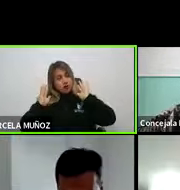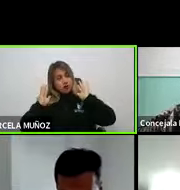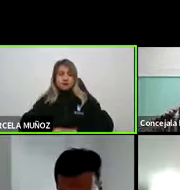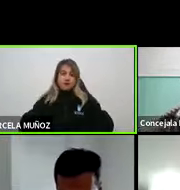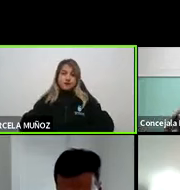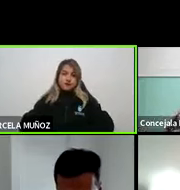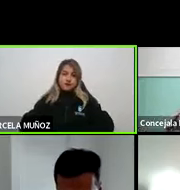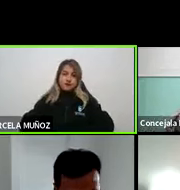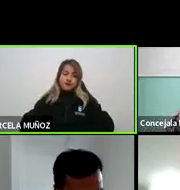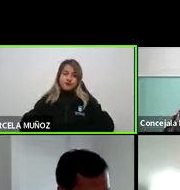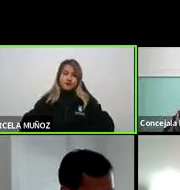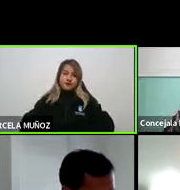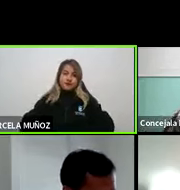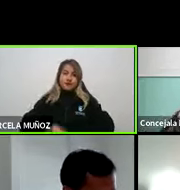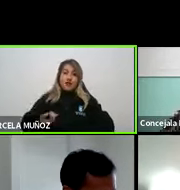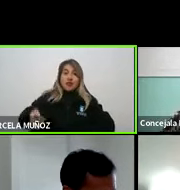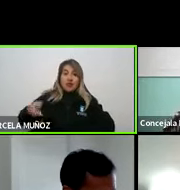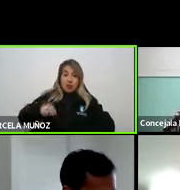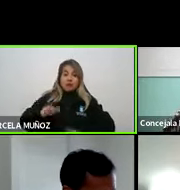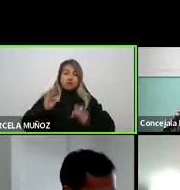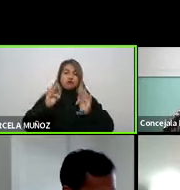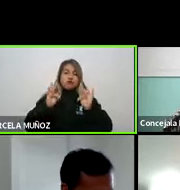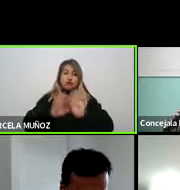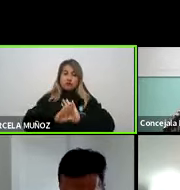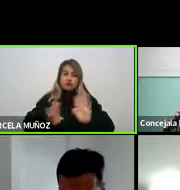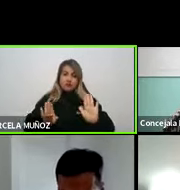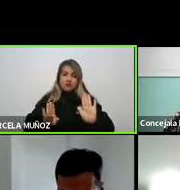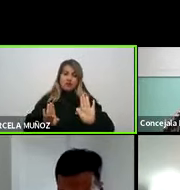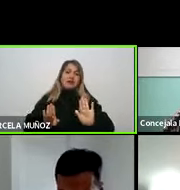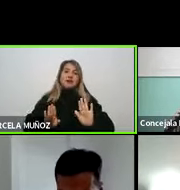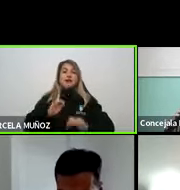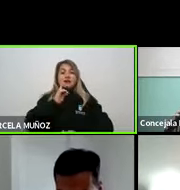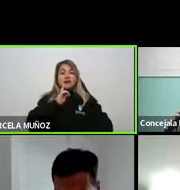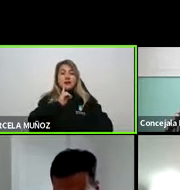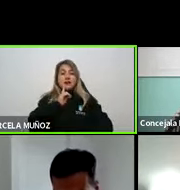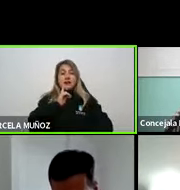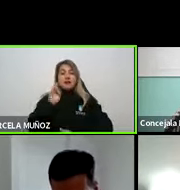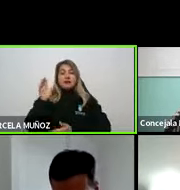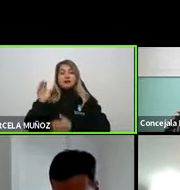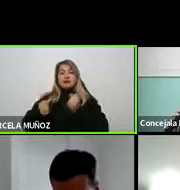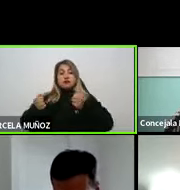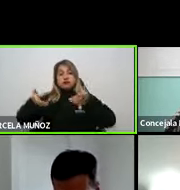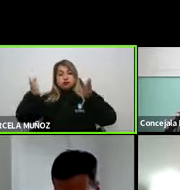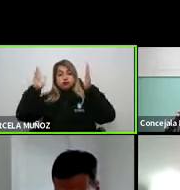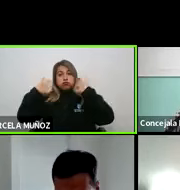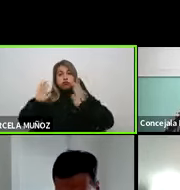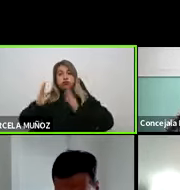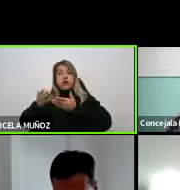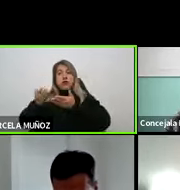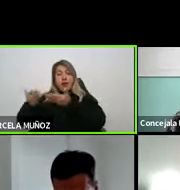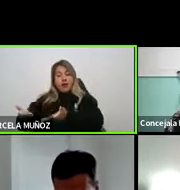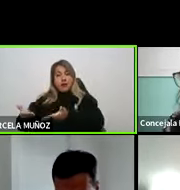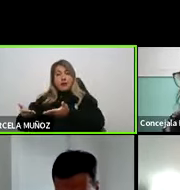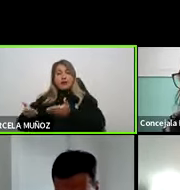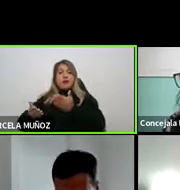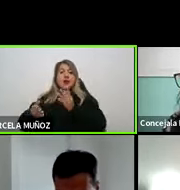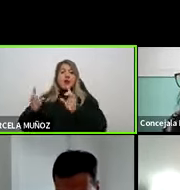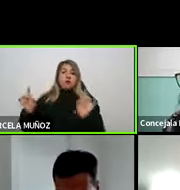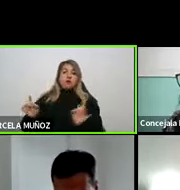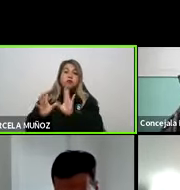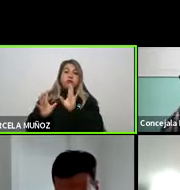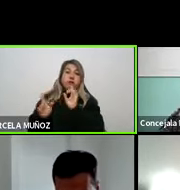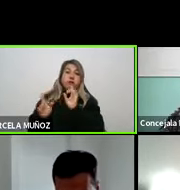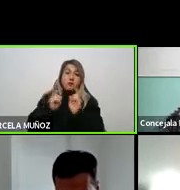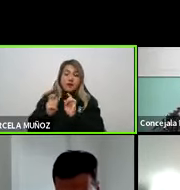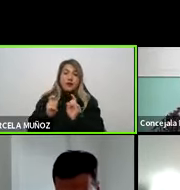para que esto no vuelva a suceder, mantenerlos en los puntos críticos cuando haya amenaza de